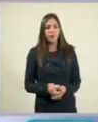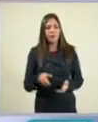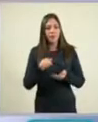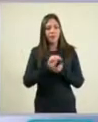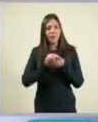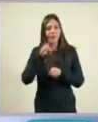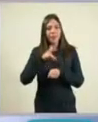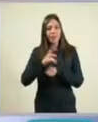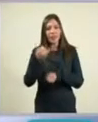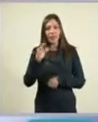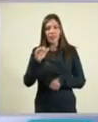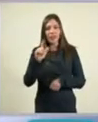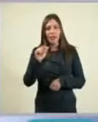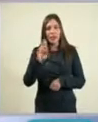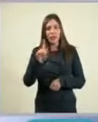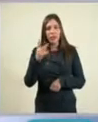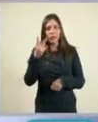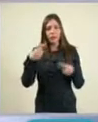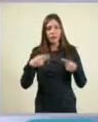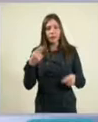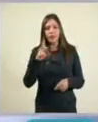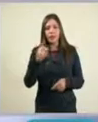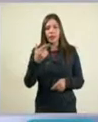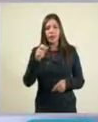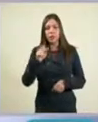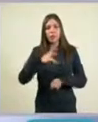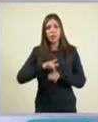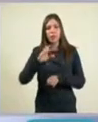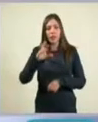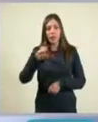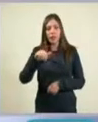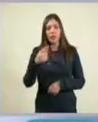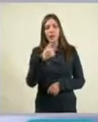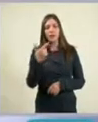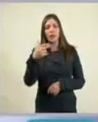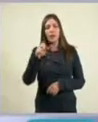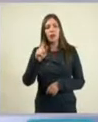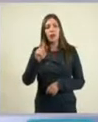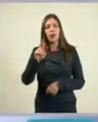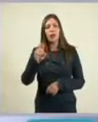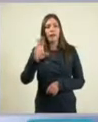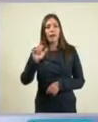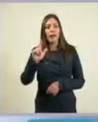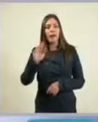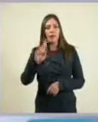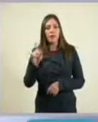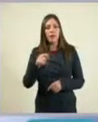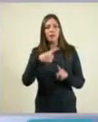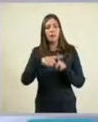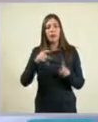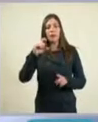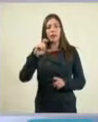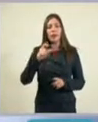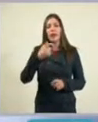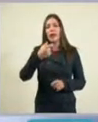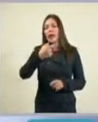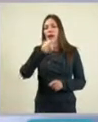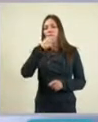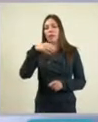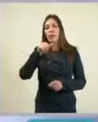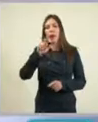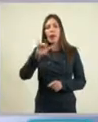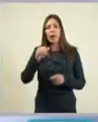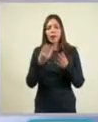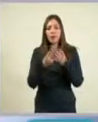Bolitas de queso y calabaza para 2 personas, 30 gramos de queso crema, También 100 gramos de puré de calabaza. Media taza de galleta tipo María